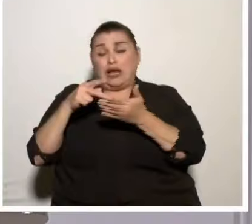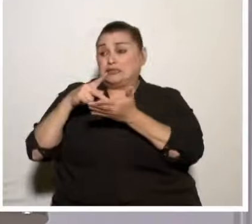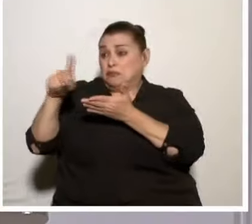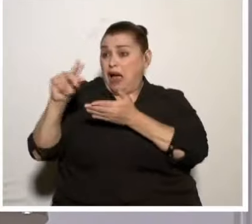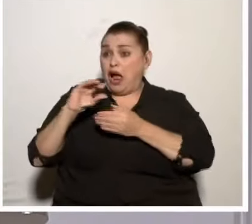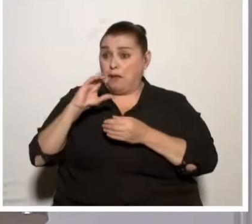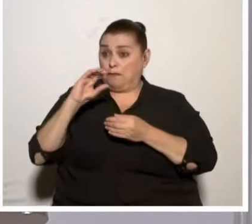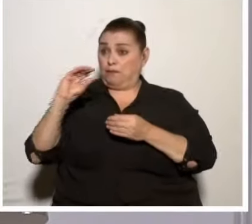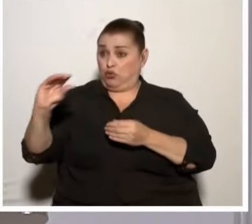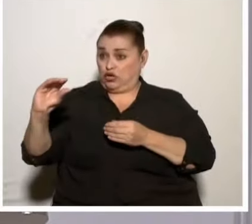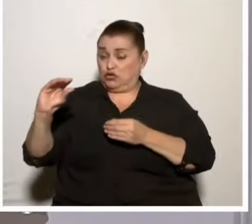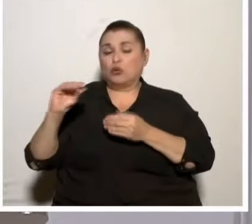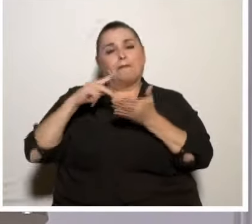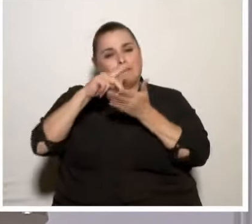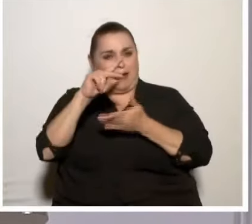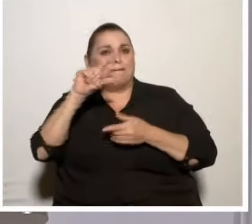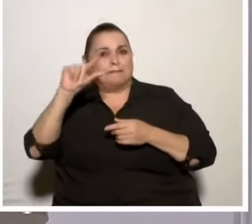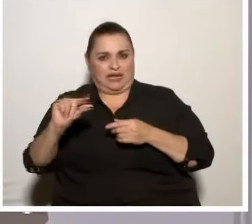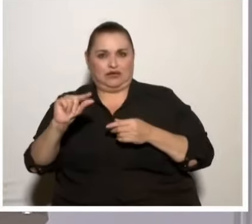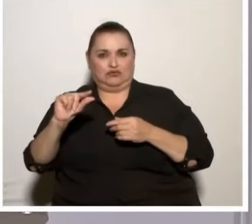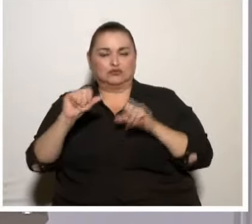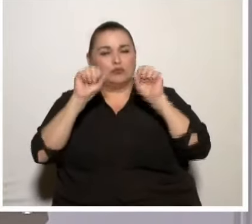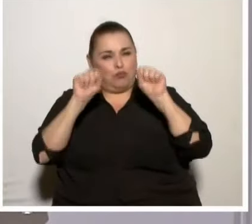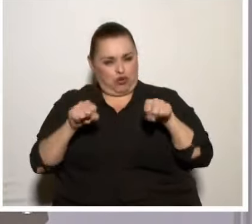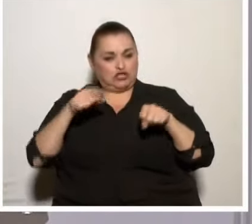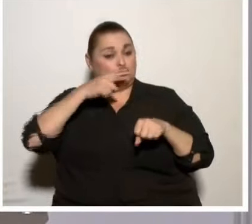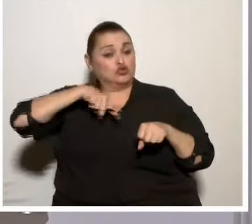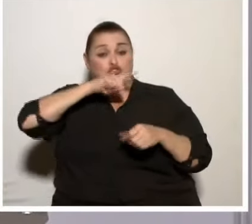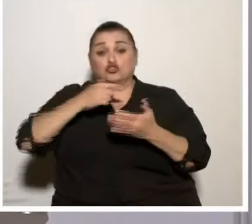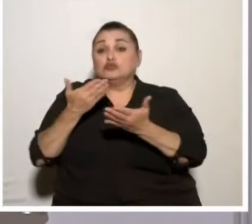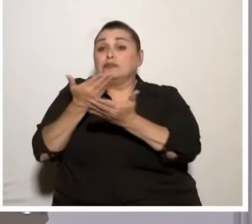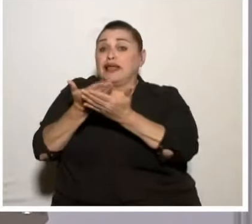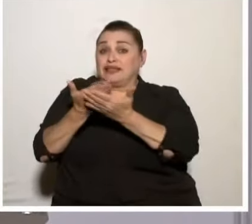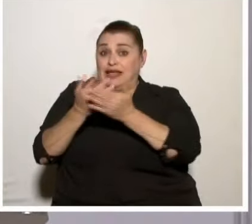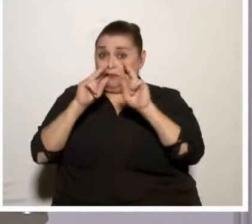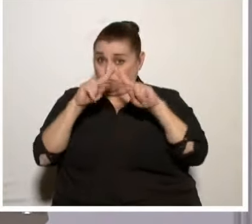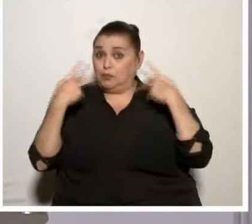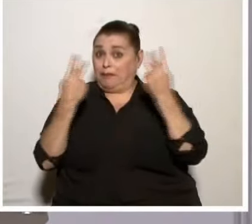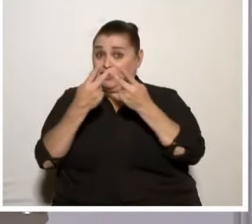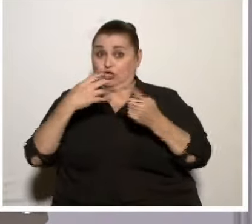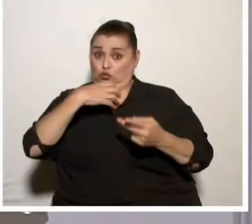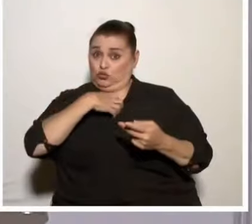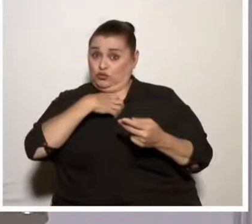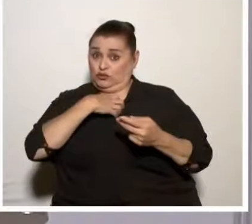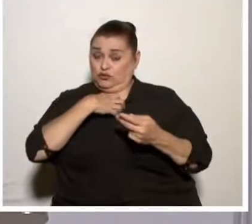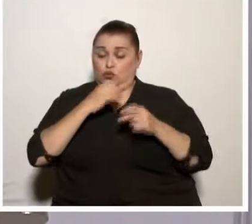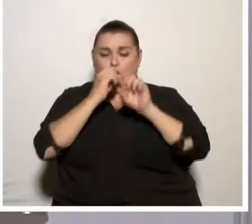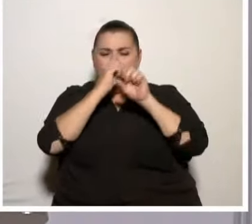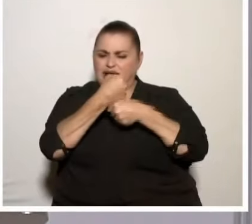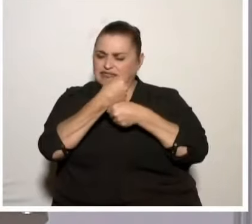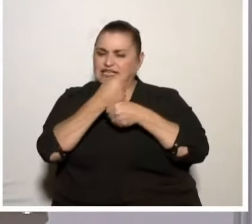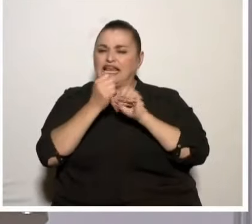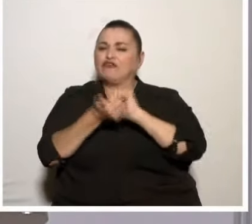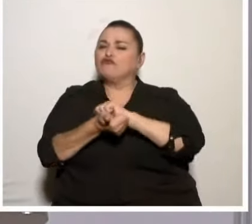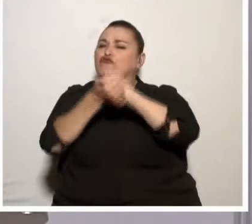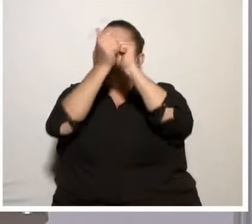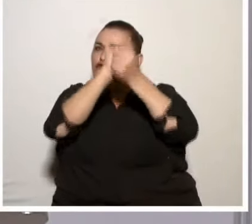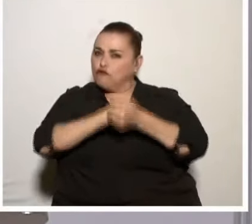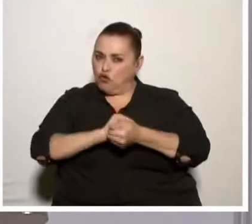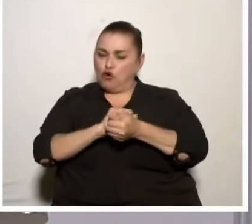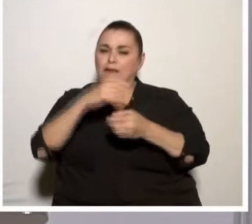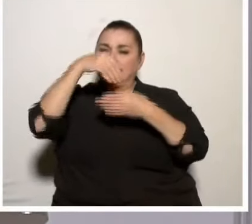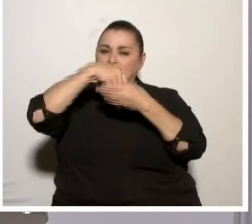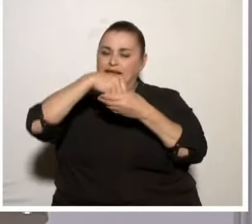menos ingresos. Por eso nosotros estamos planteando también en nuestro partido hacer una reforma integral de